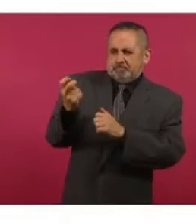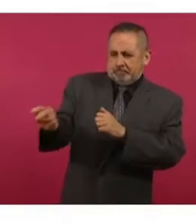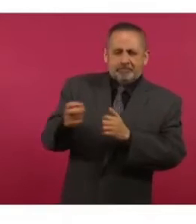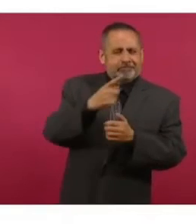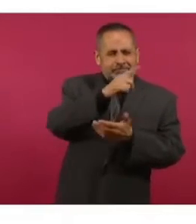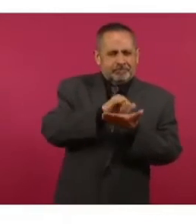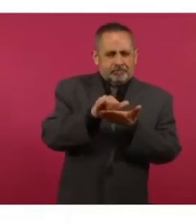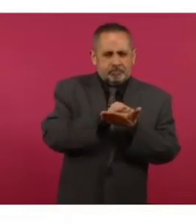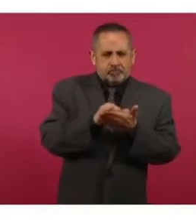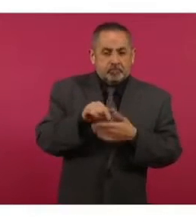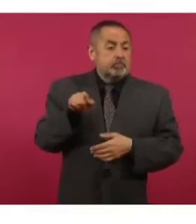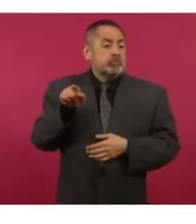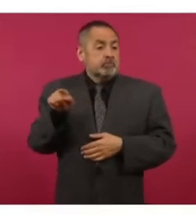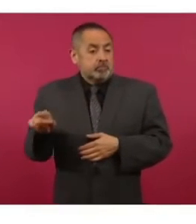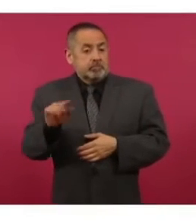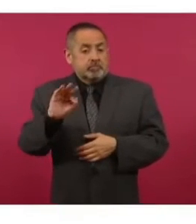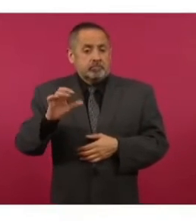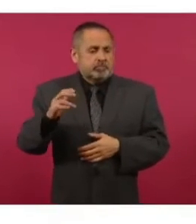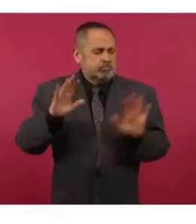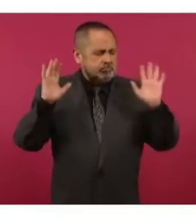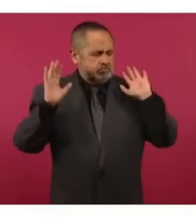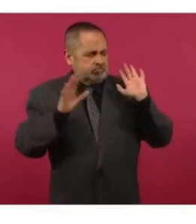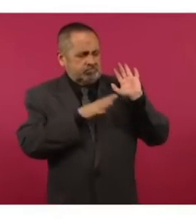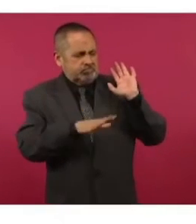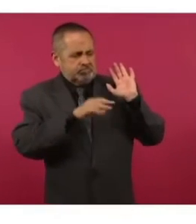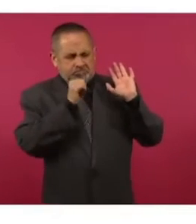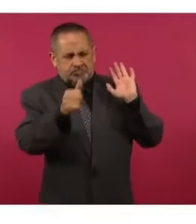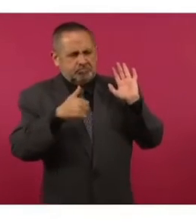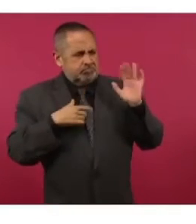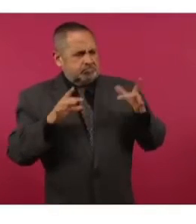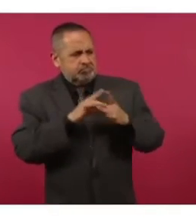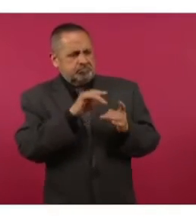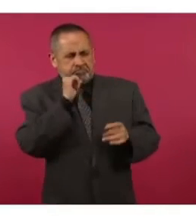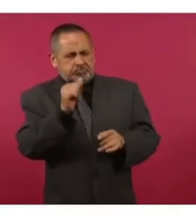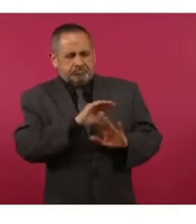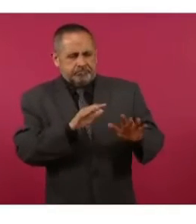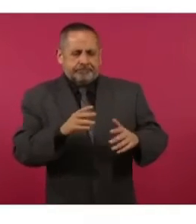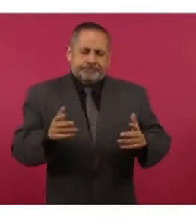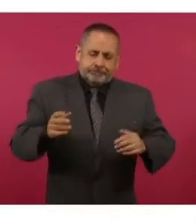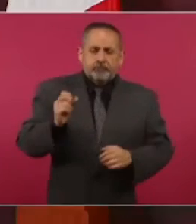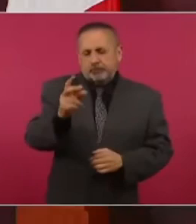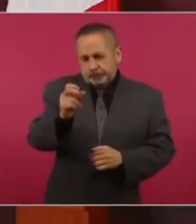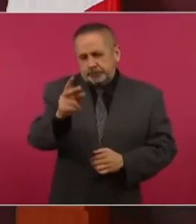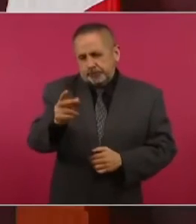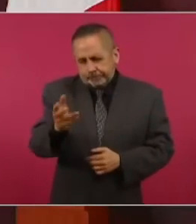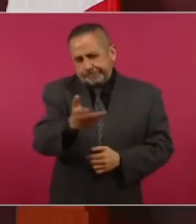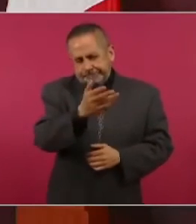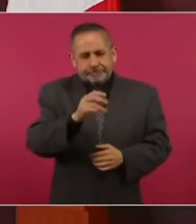Y él niega todo acuerdo con el narco. Sí está. Adelante.